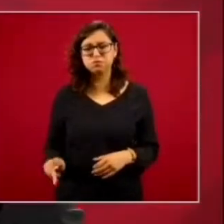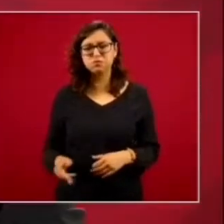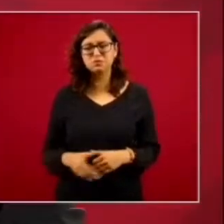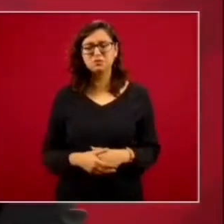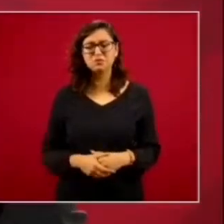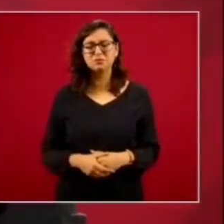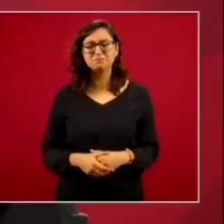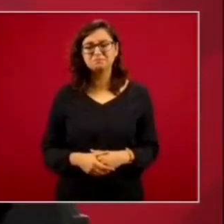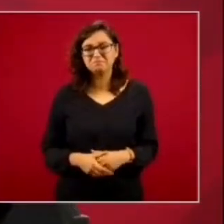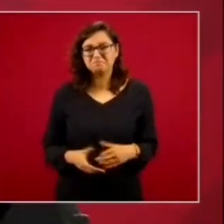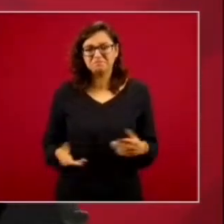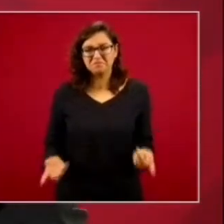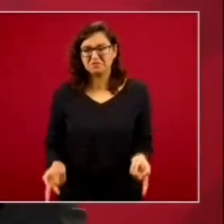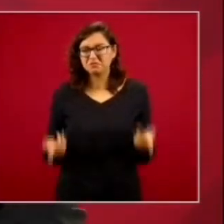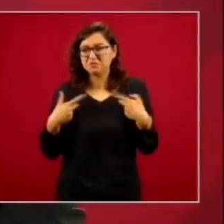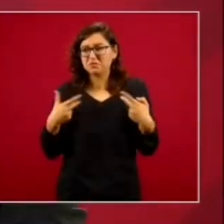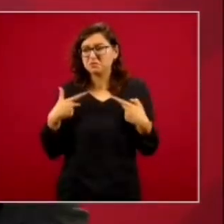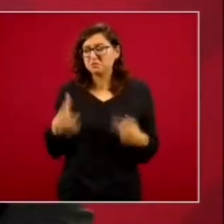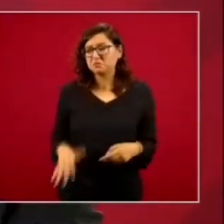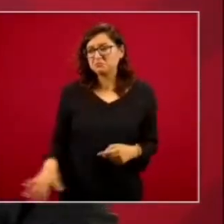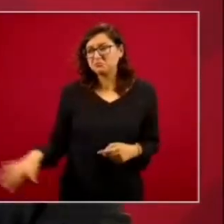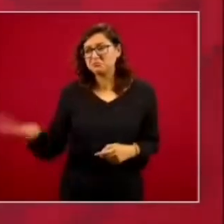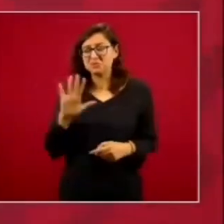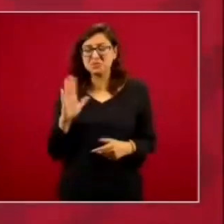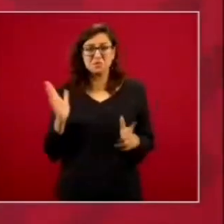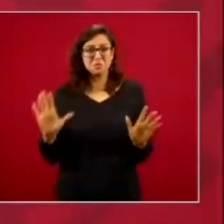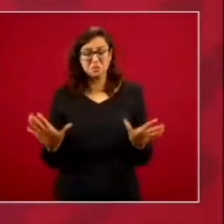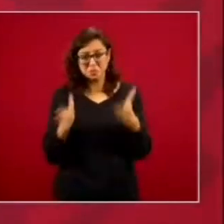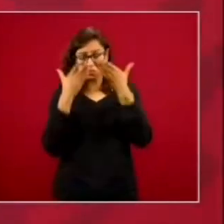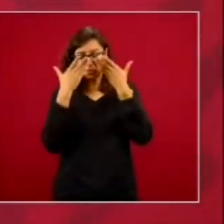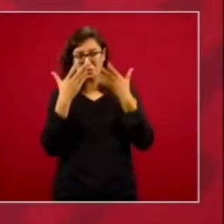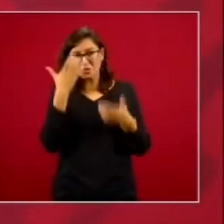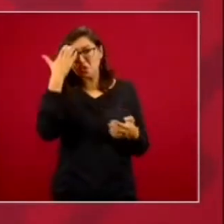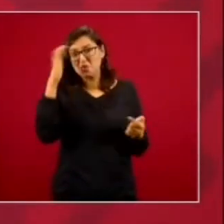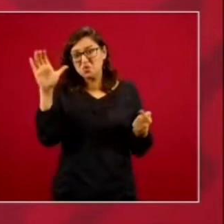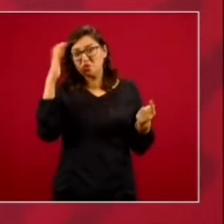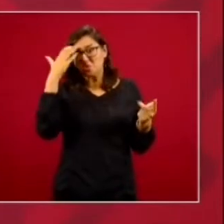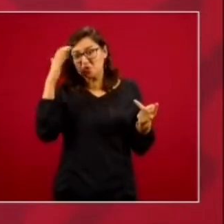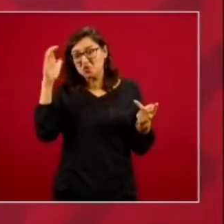La gente desconocía muchas cosas. Esto que estamos hablando,